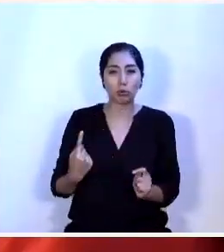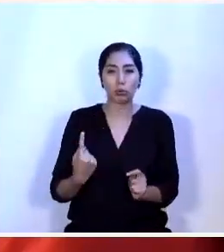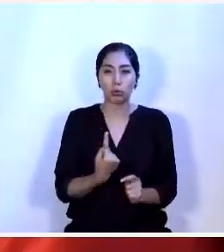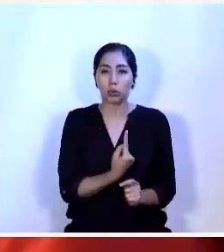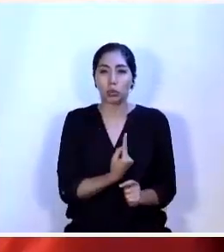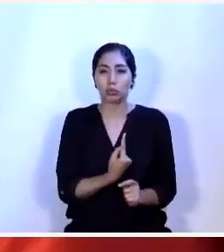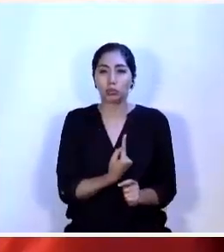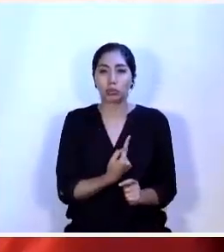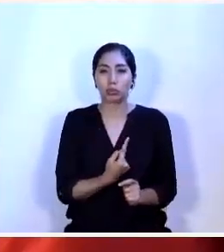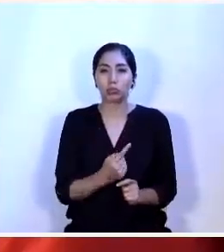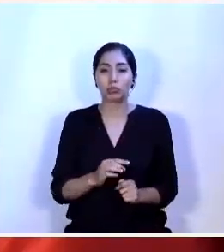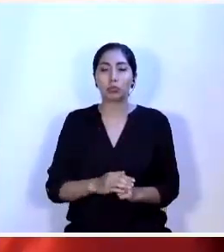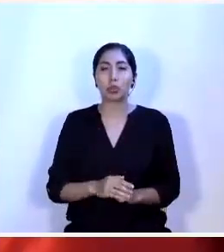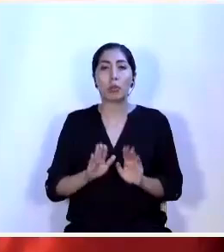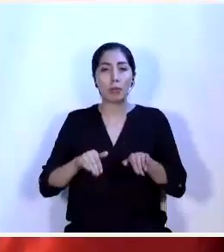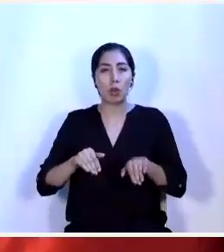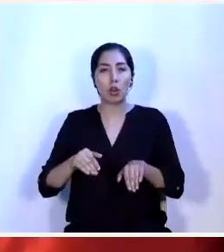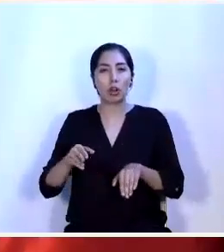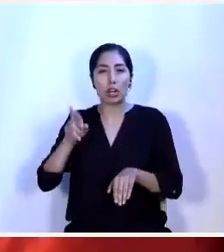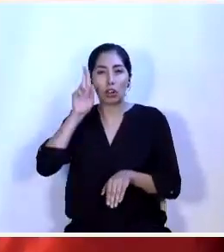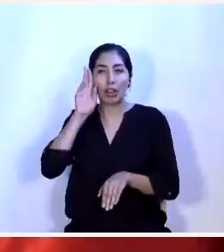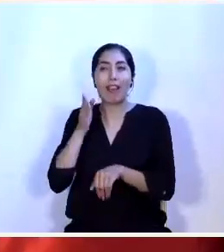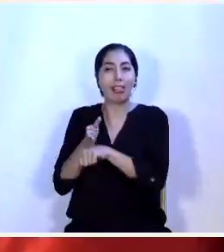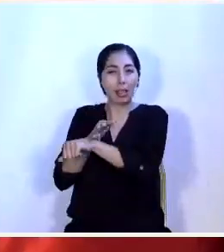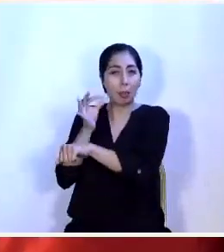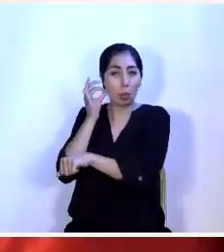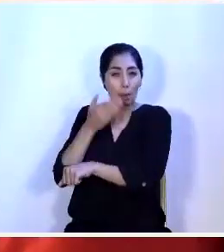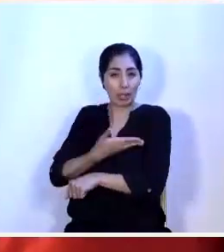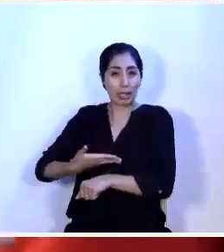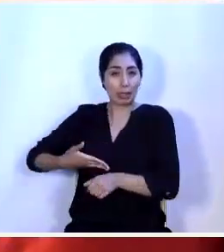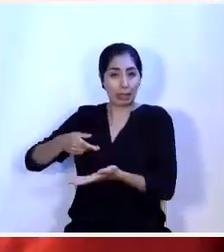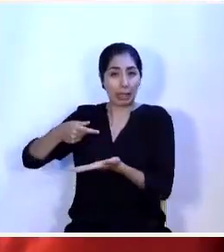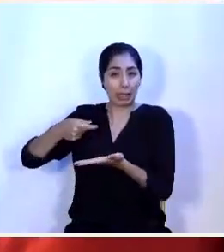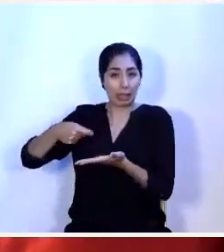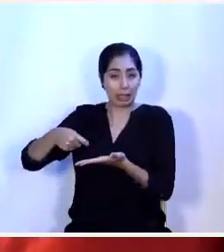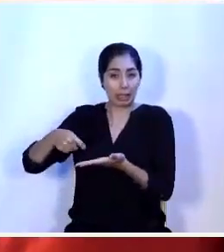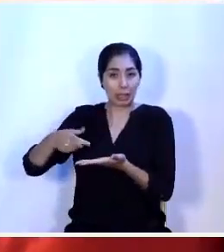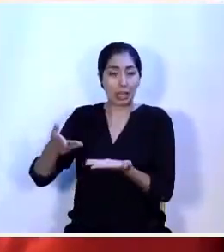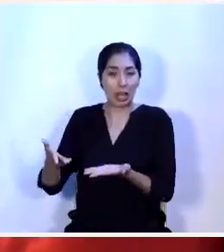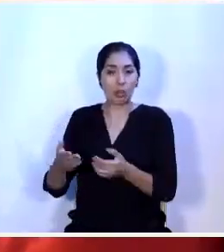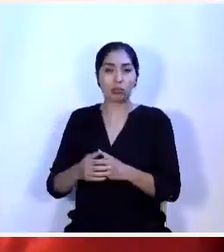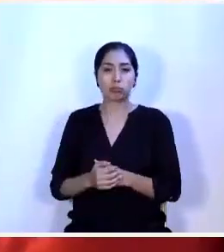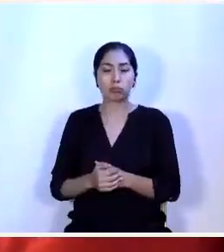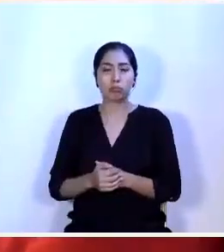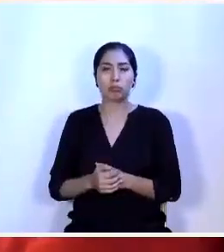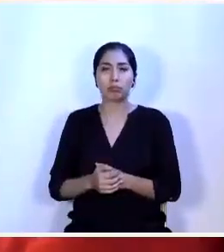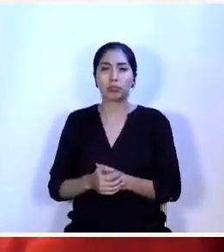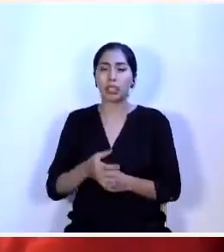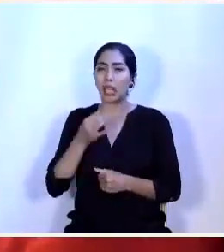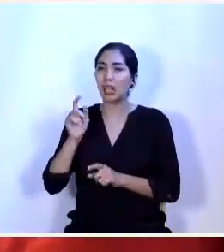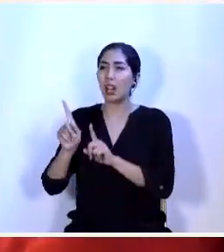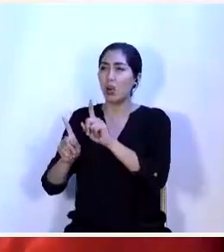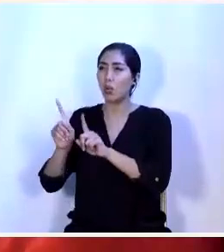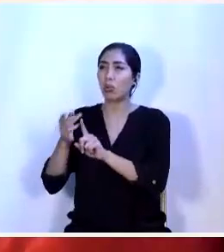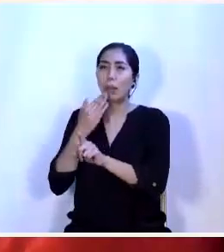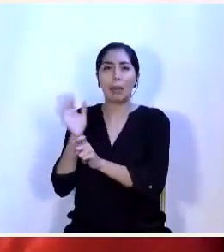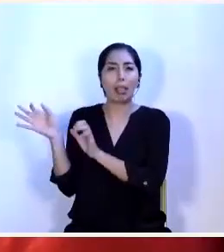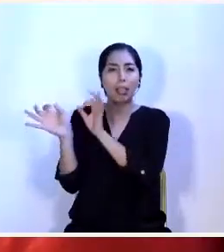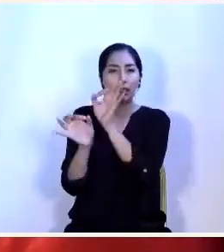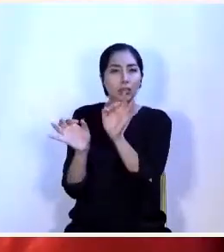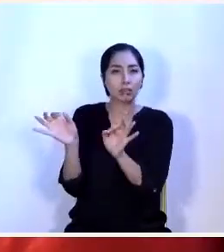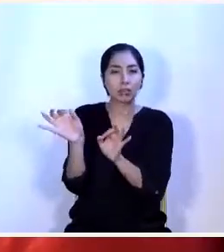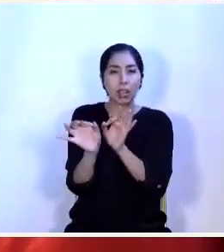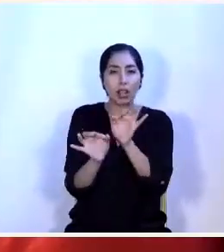como recordaba Jimena también, de que estamos parados sobre hombros de gigantes, y también como mencionaban algunos Lorenzo